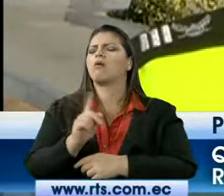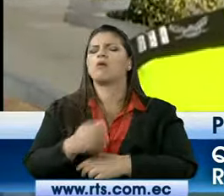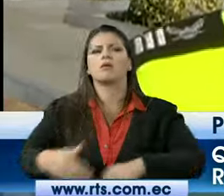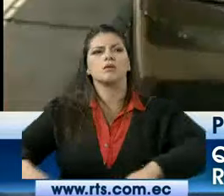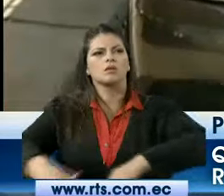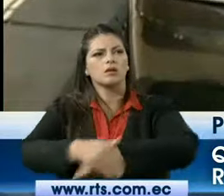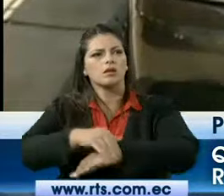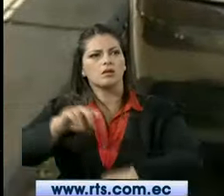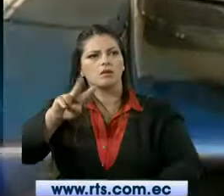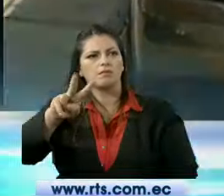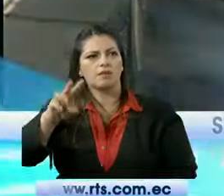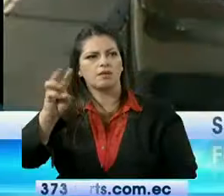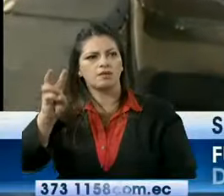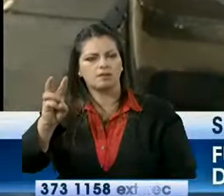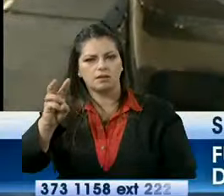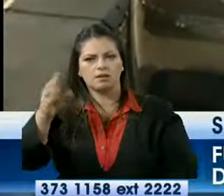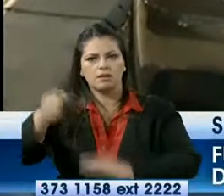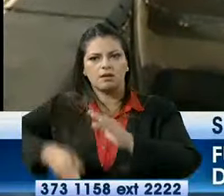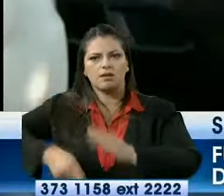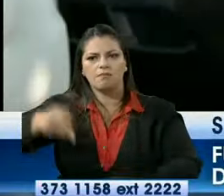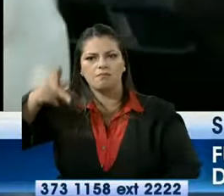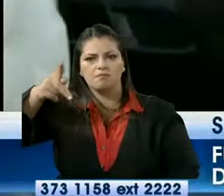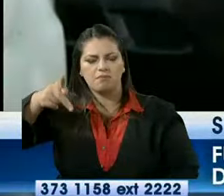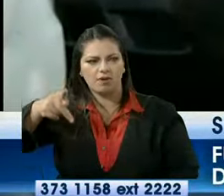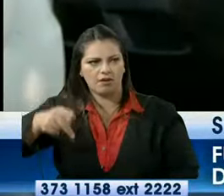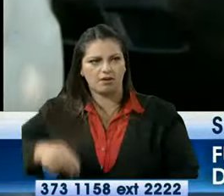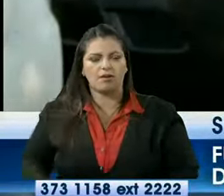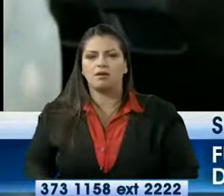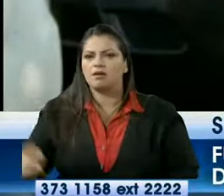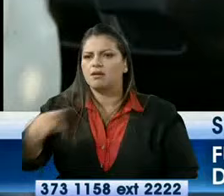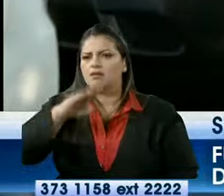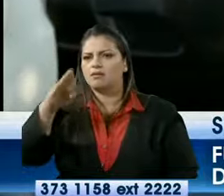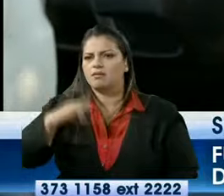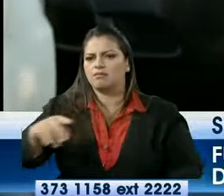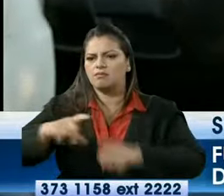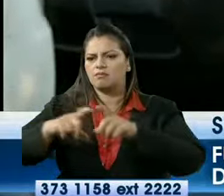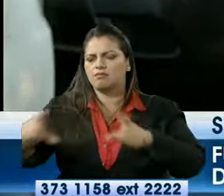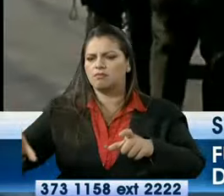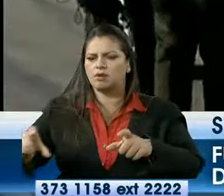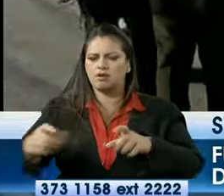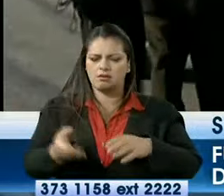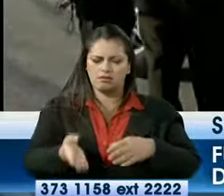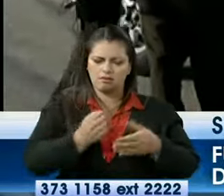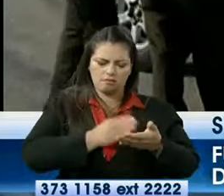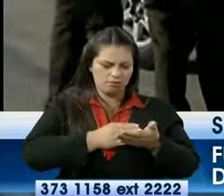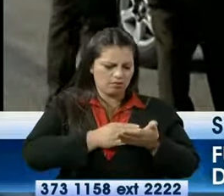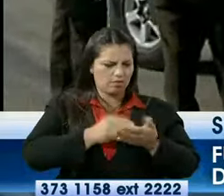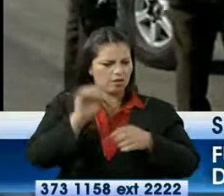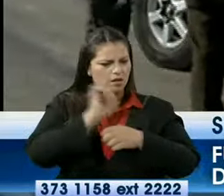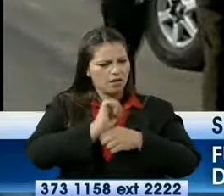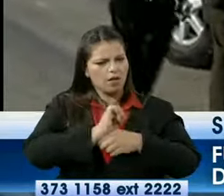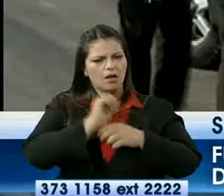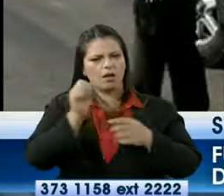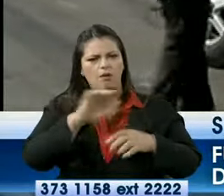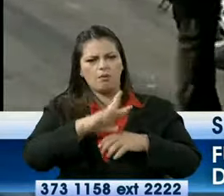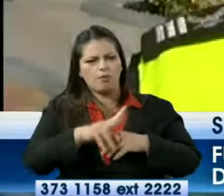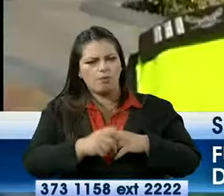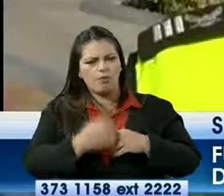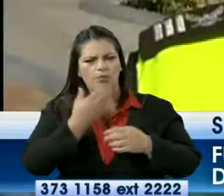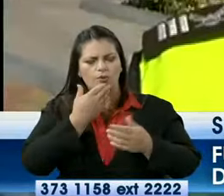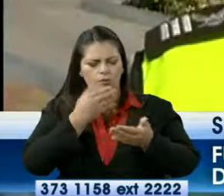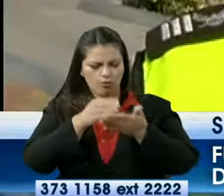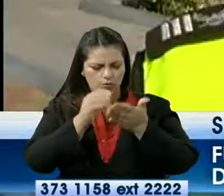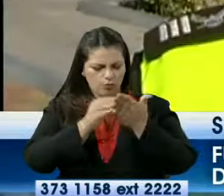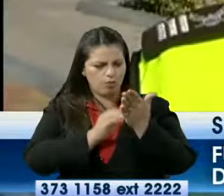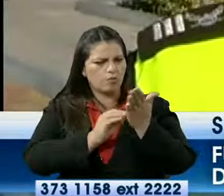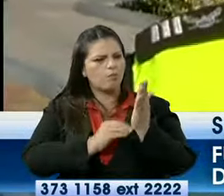fue plenamente reconocida por las placas y al revisar la... El listado de vehículos sustraídos, pues se determinó que había sido la